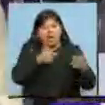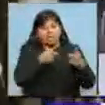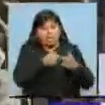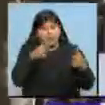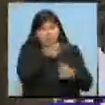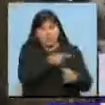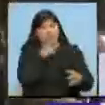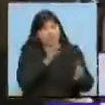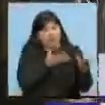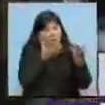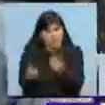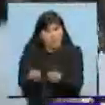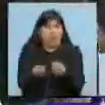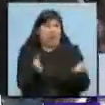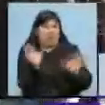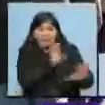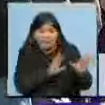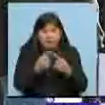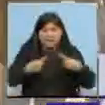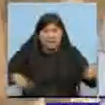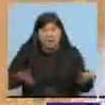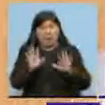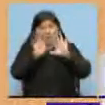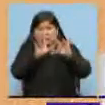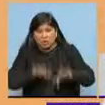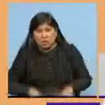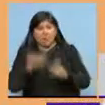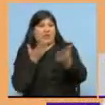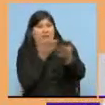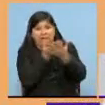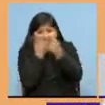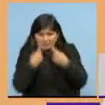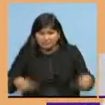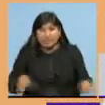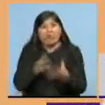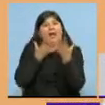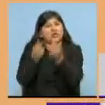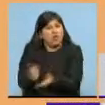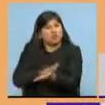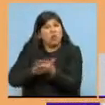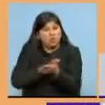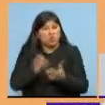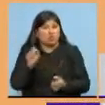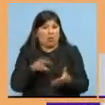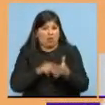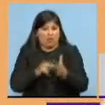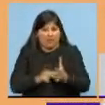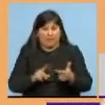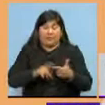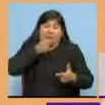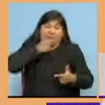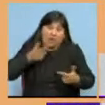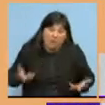una nota de reclamos tratamos de que no darle formalismo a su queja y en última instancia si los patrocinamos